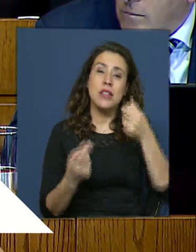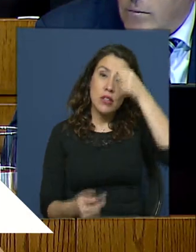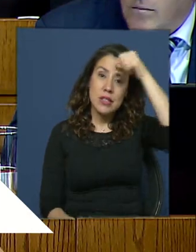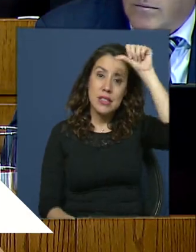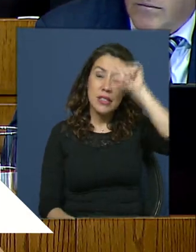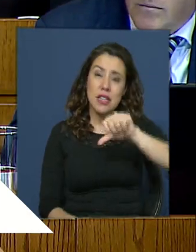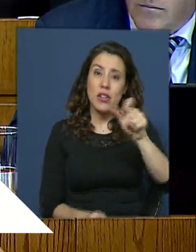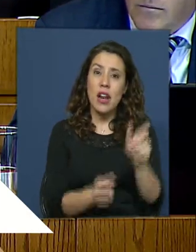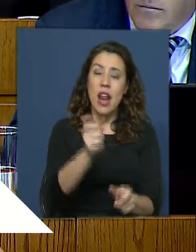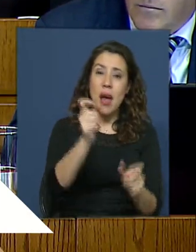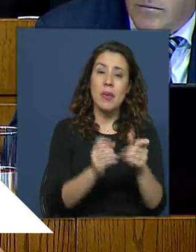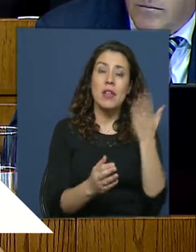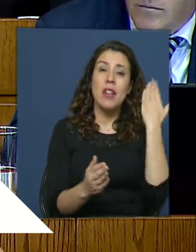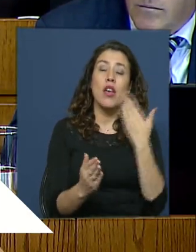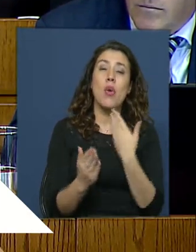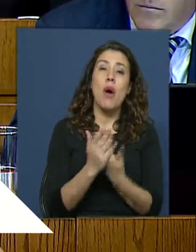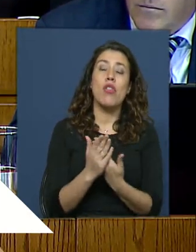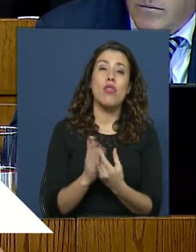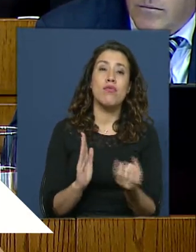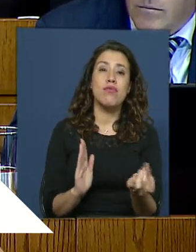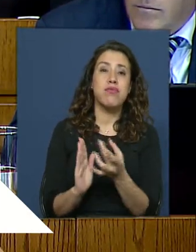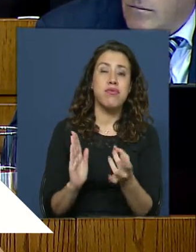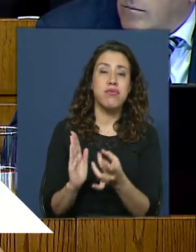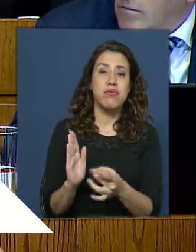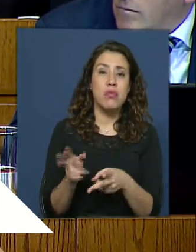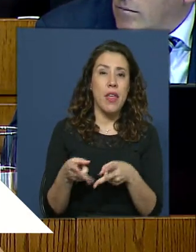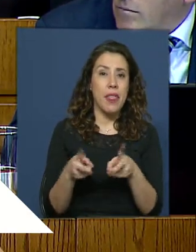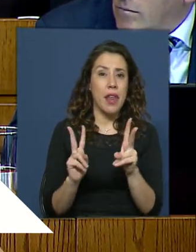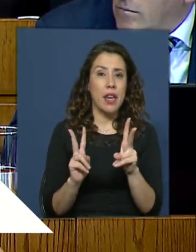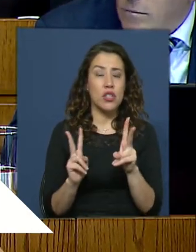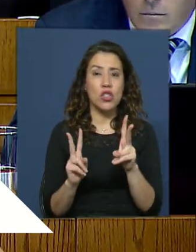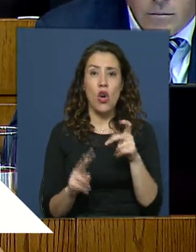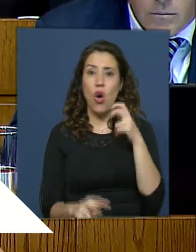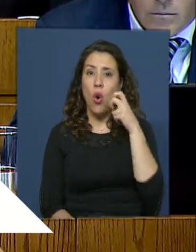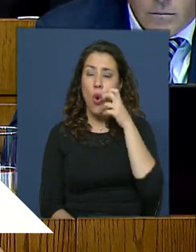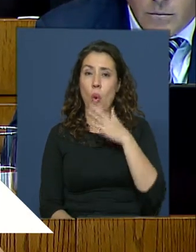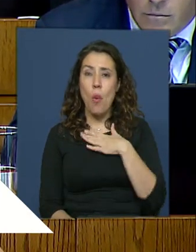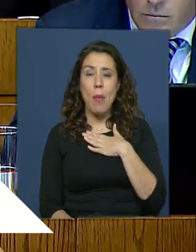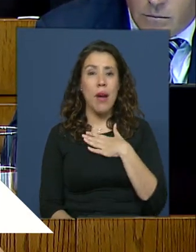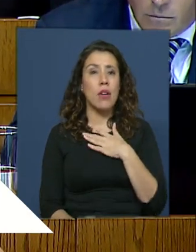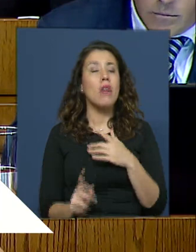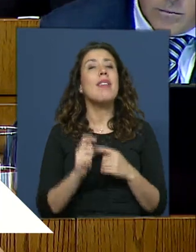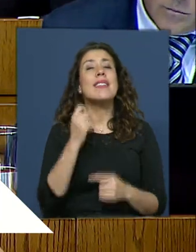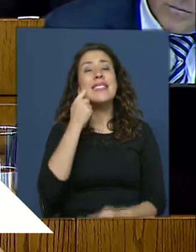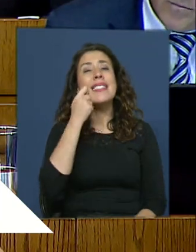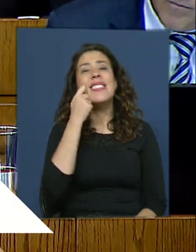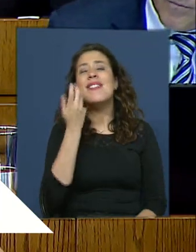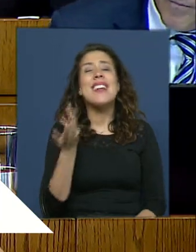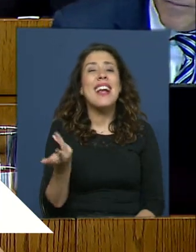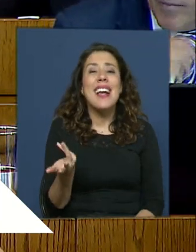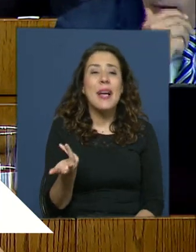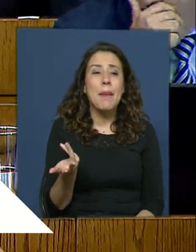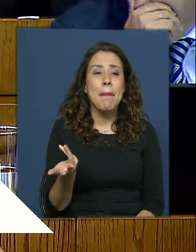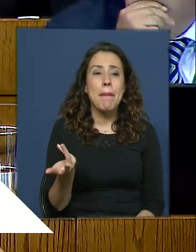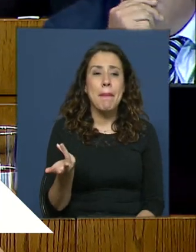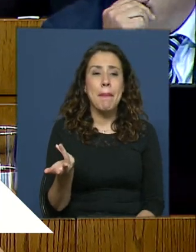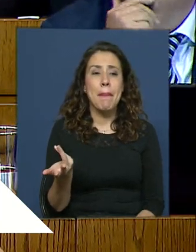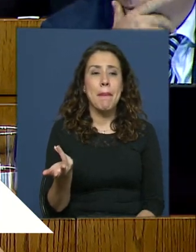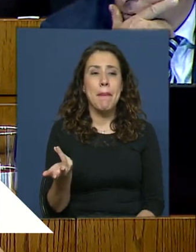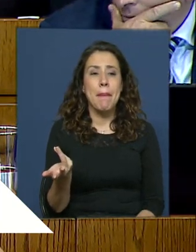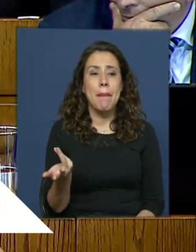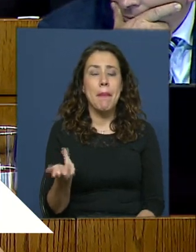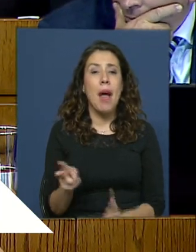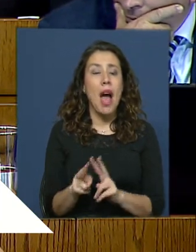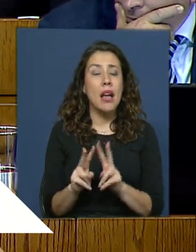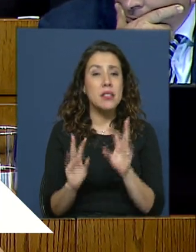que incurrieron en violaciones de los derechos humanos. Se trata sencillamente, señor presidente, de